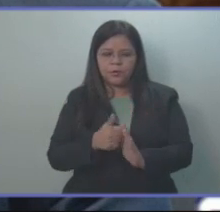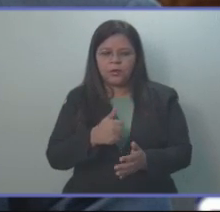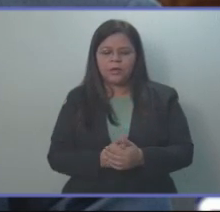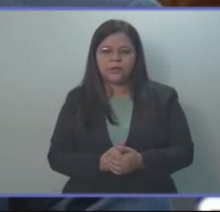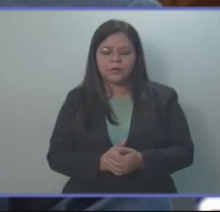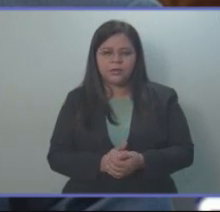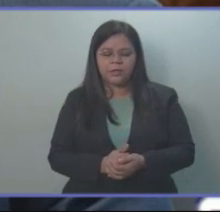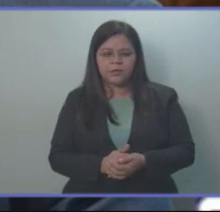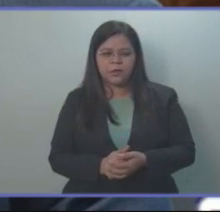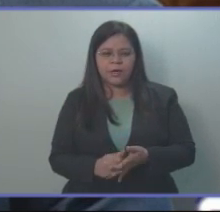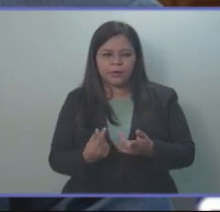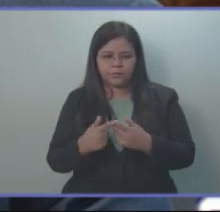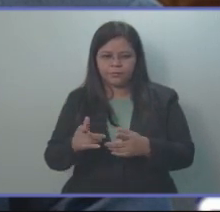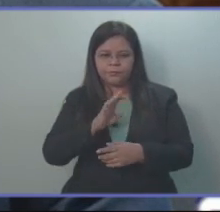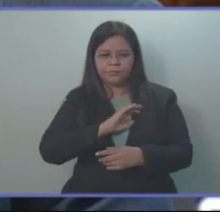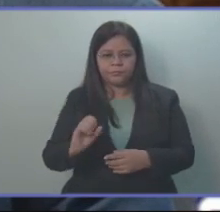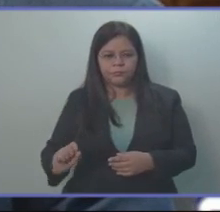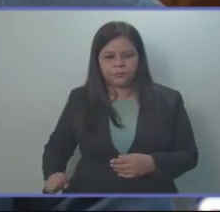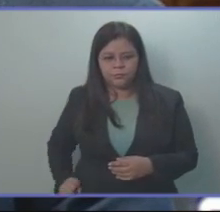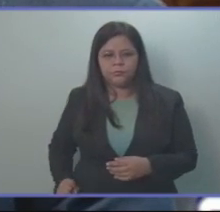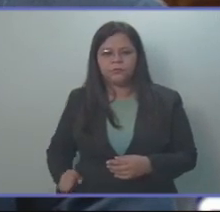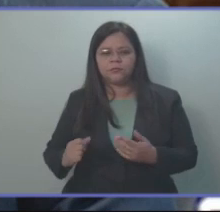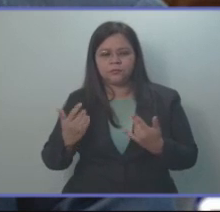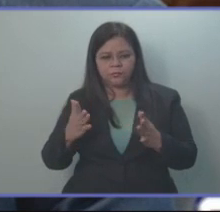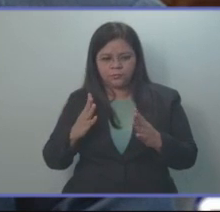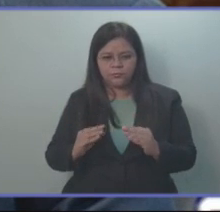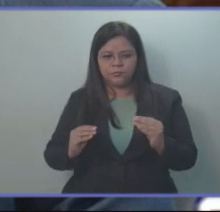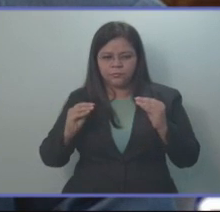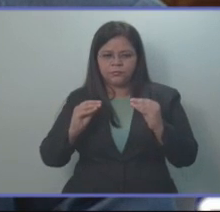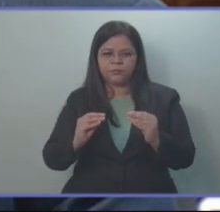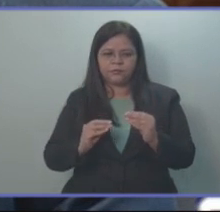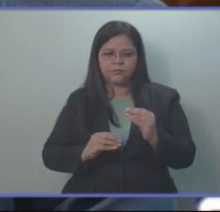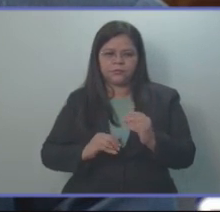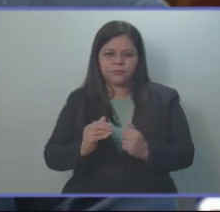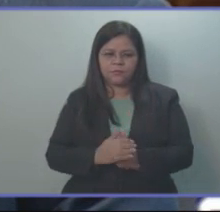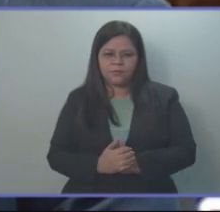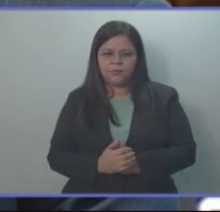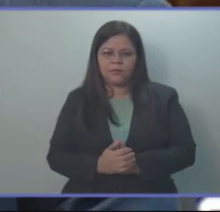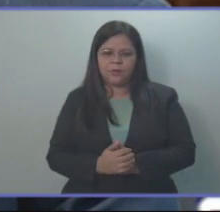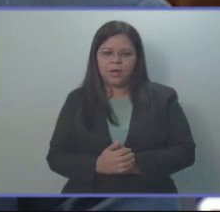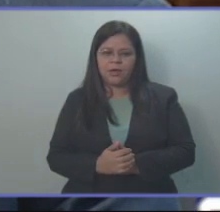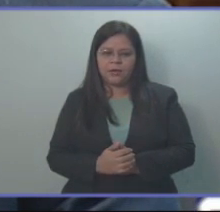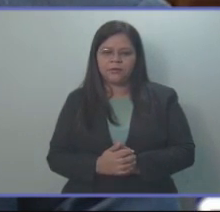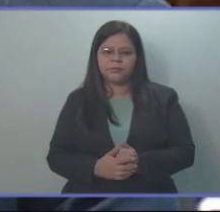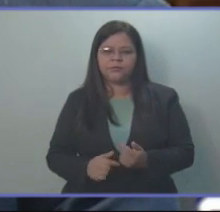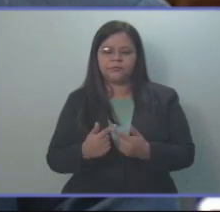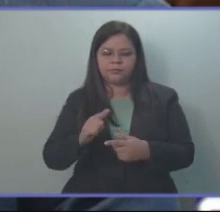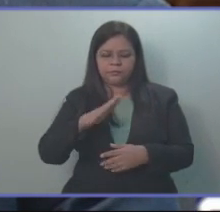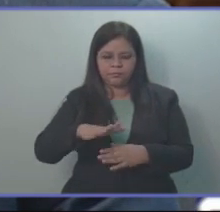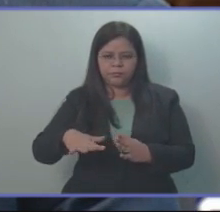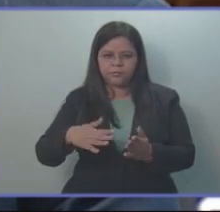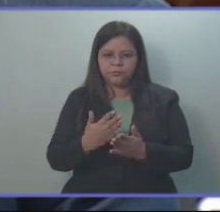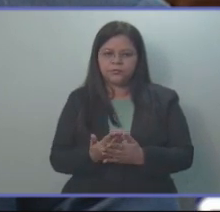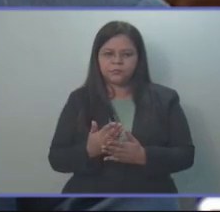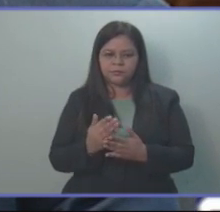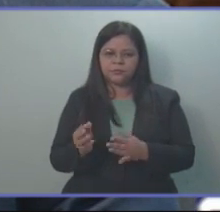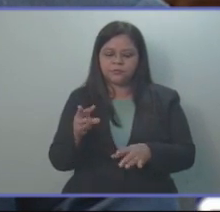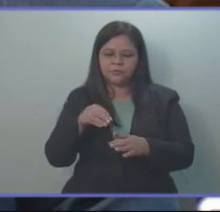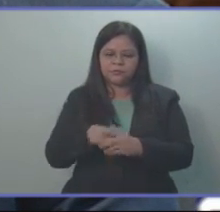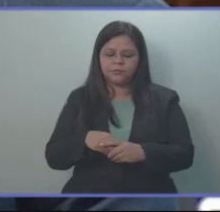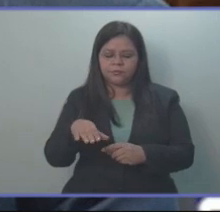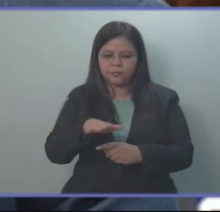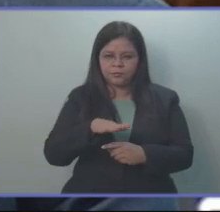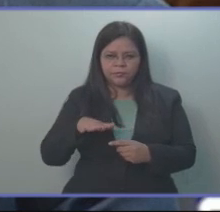República sobre el cual El Salvador ejerce jurisdicción y soberanía e irreductible y además de la parte continental comprende el territorio